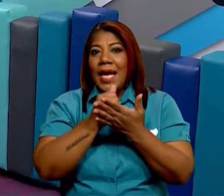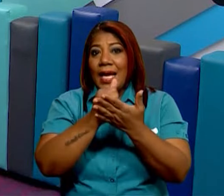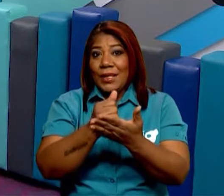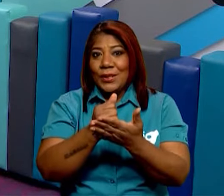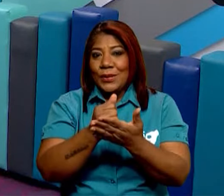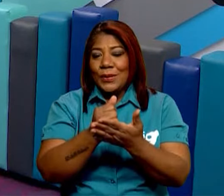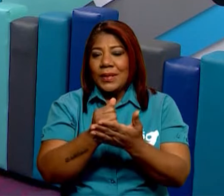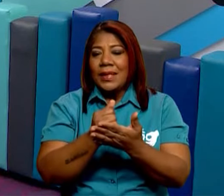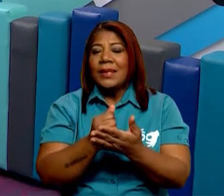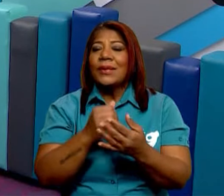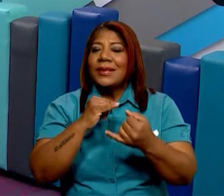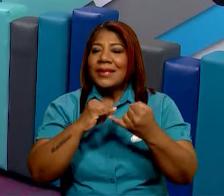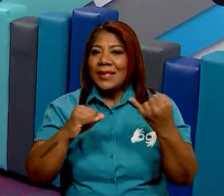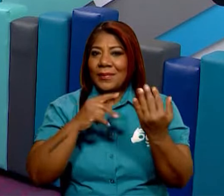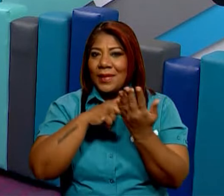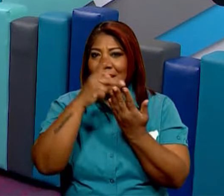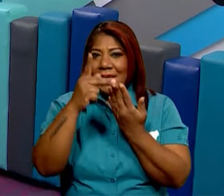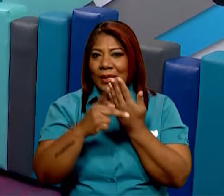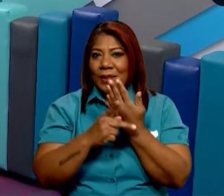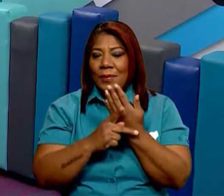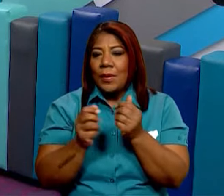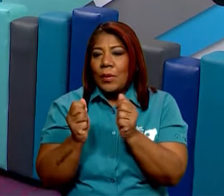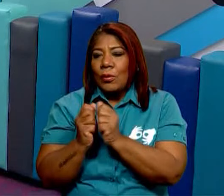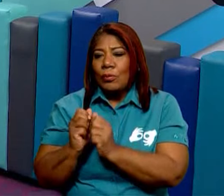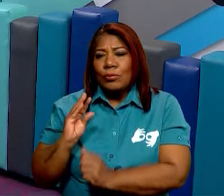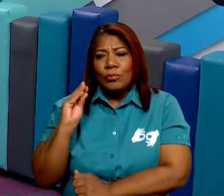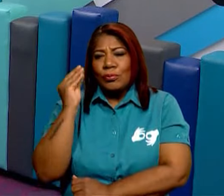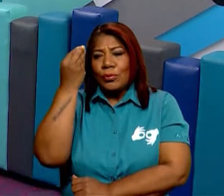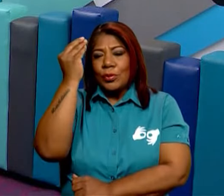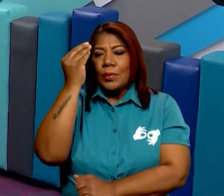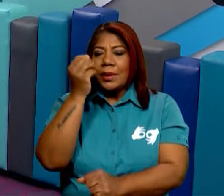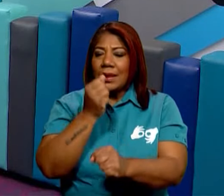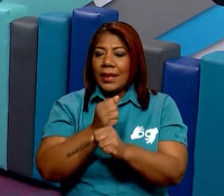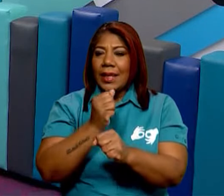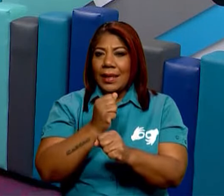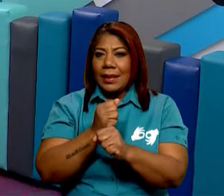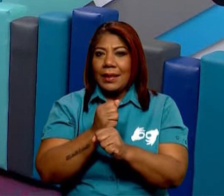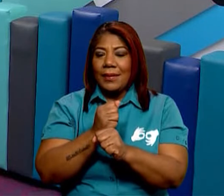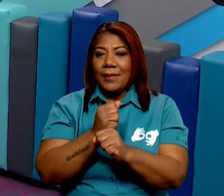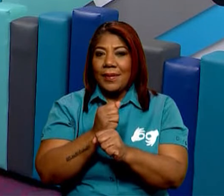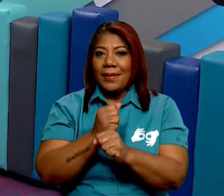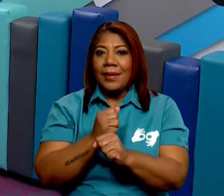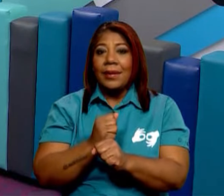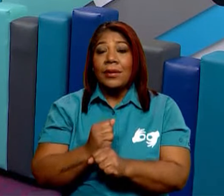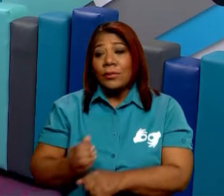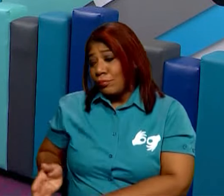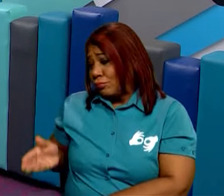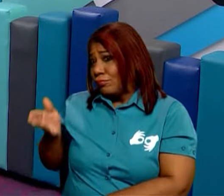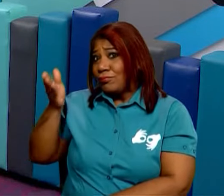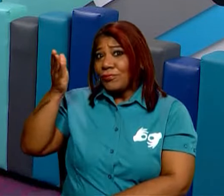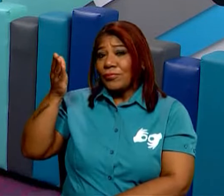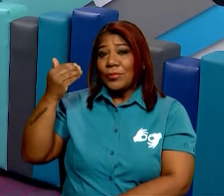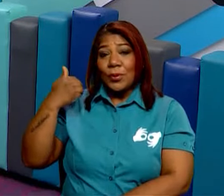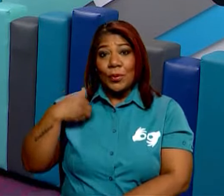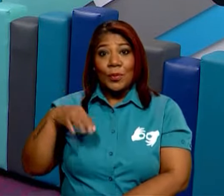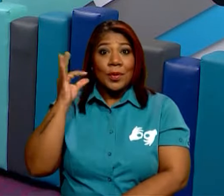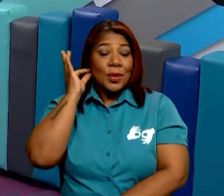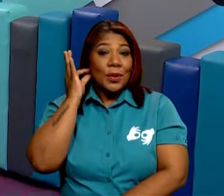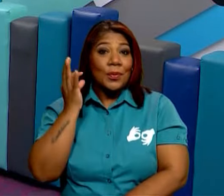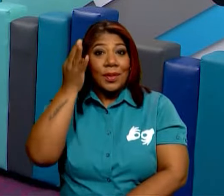unidos, victoriosos, con una juventud que se ha esforzado en este tiempo para ser hombres de bien en el mañana. Lo pedimos